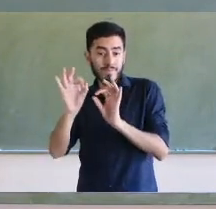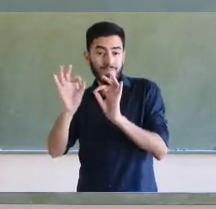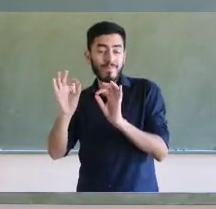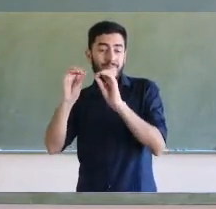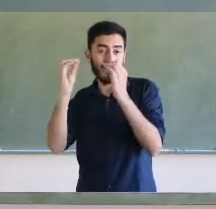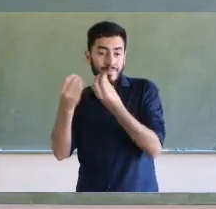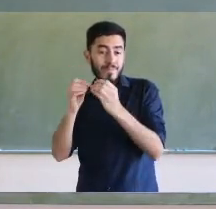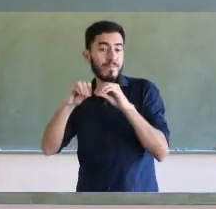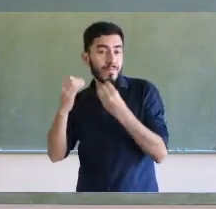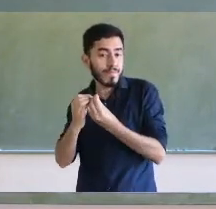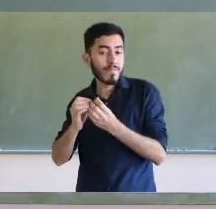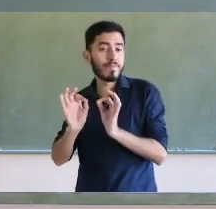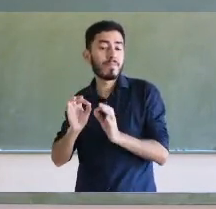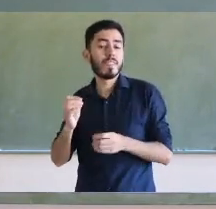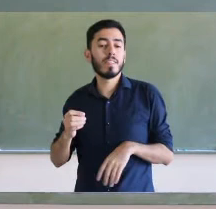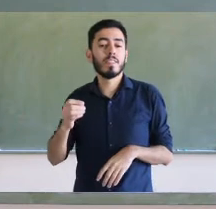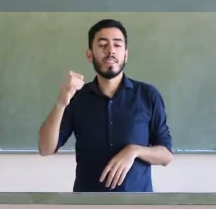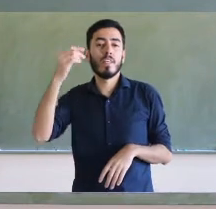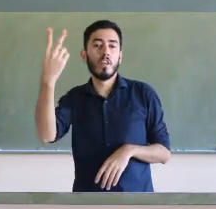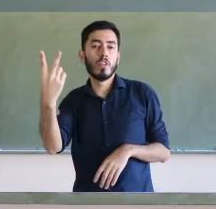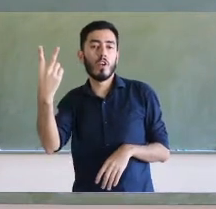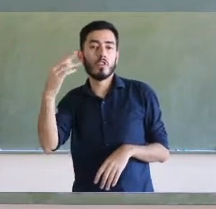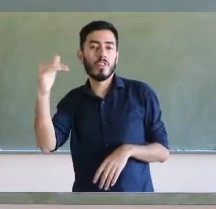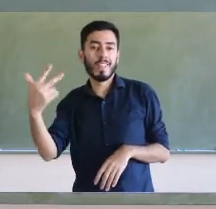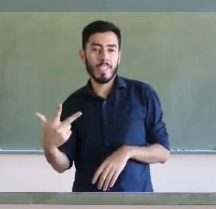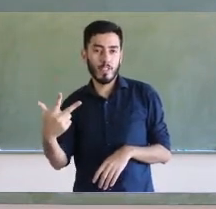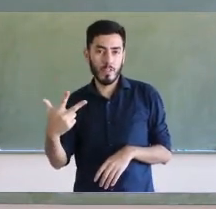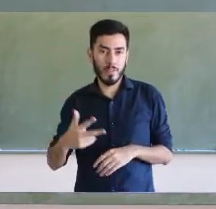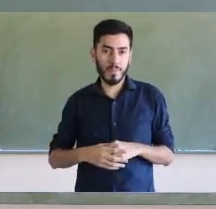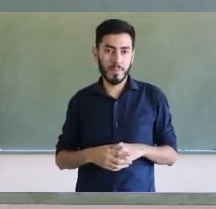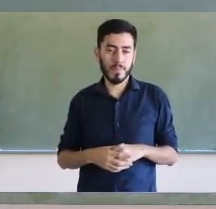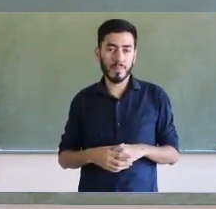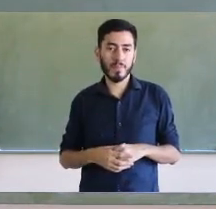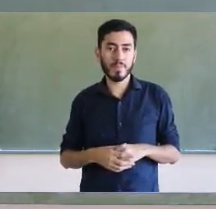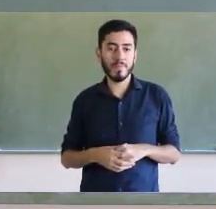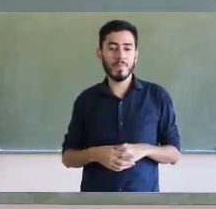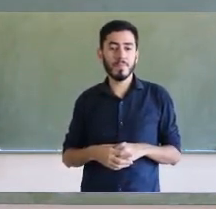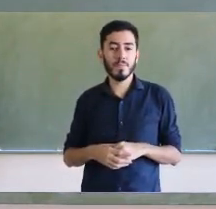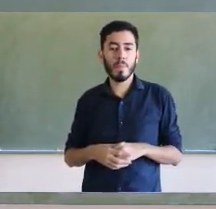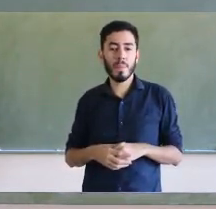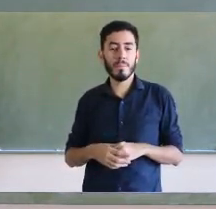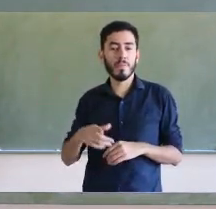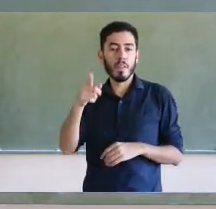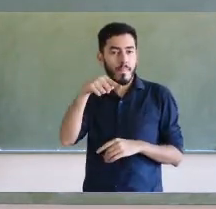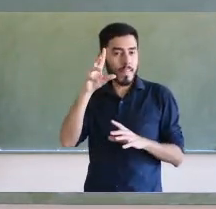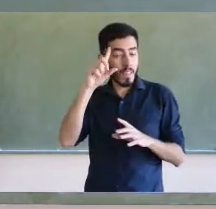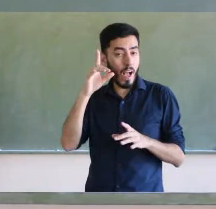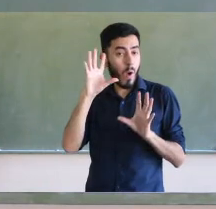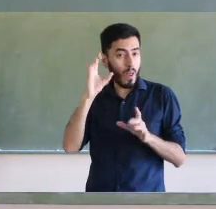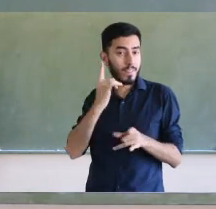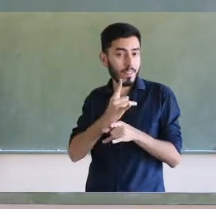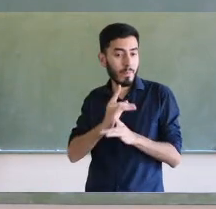por separado, podremos calcular el resultado. Dos tercios. ¿Sí? Con esto, siempre recuerden que